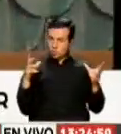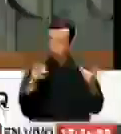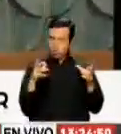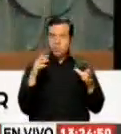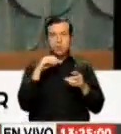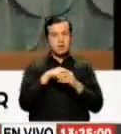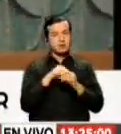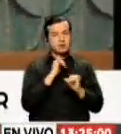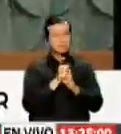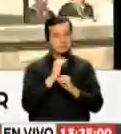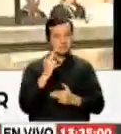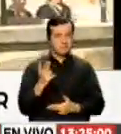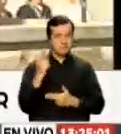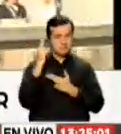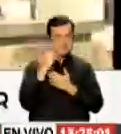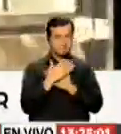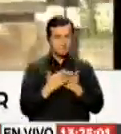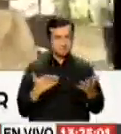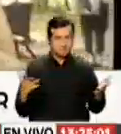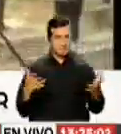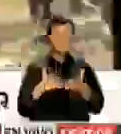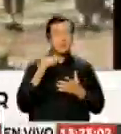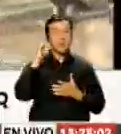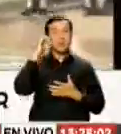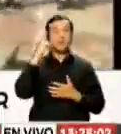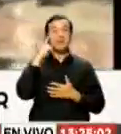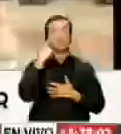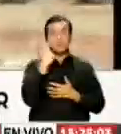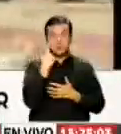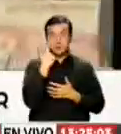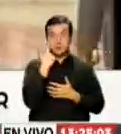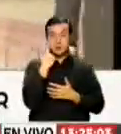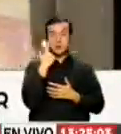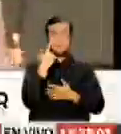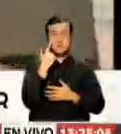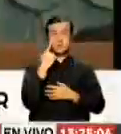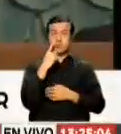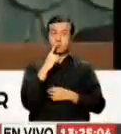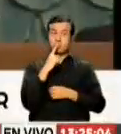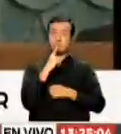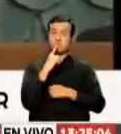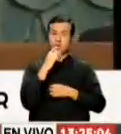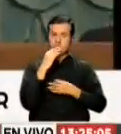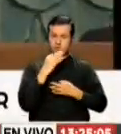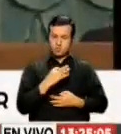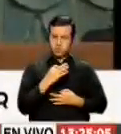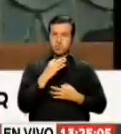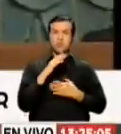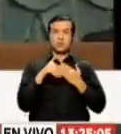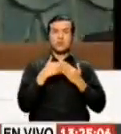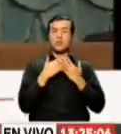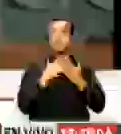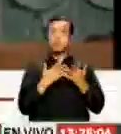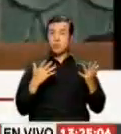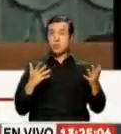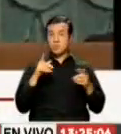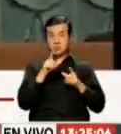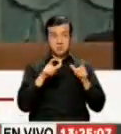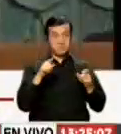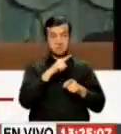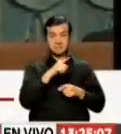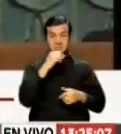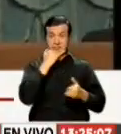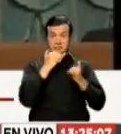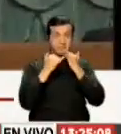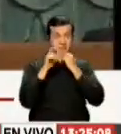de la institución militar. Liderazgo que vendrá de la mano de una férrea disciplina. Pero seremos inflexibles con quienes